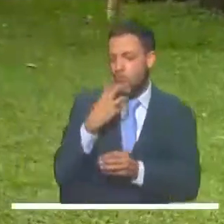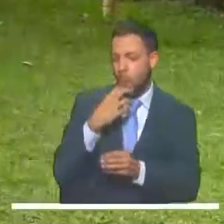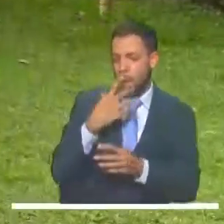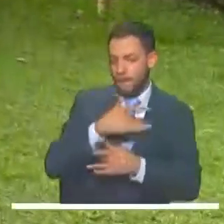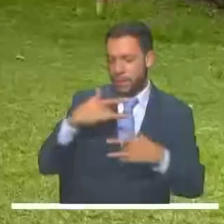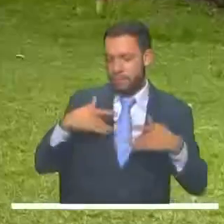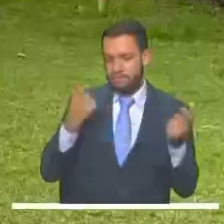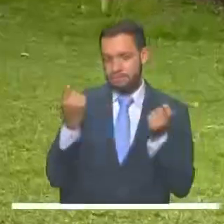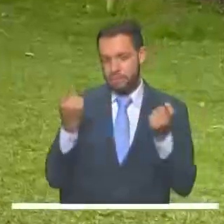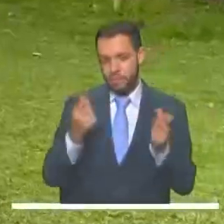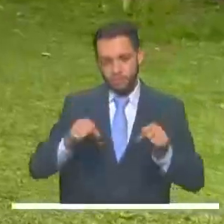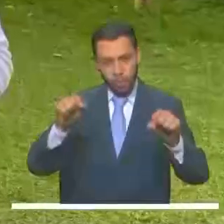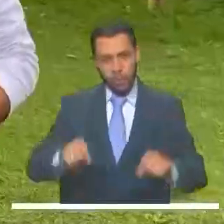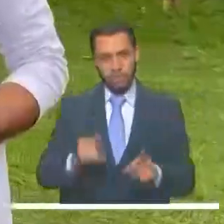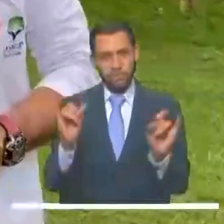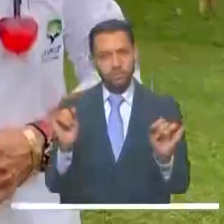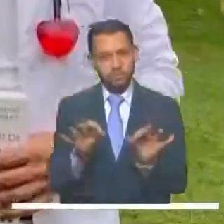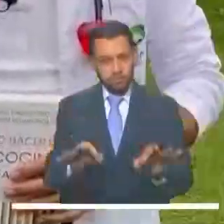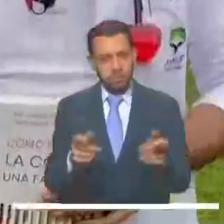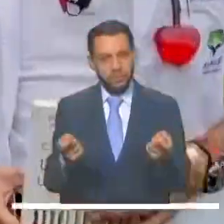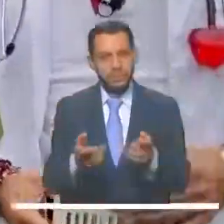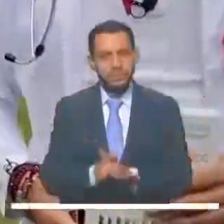controlar nuestro peso